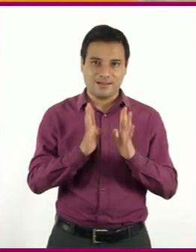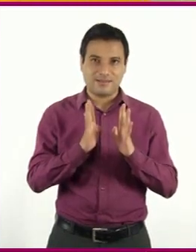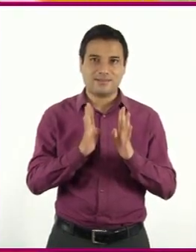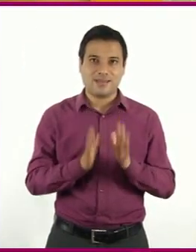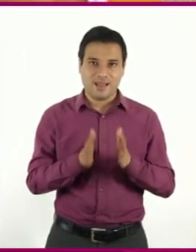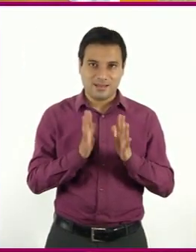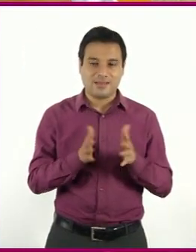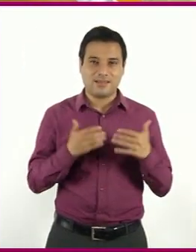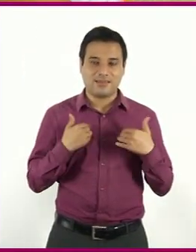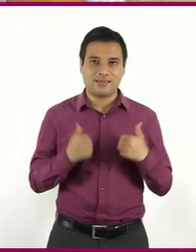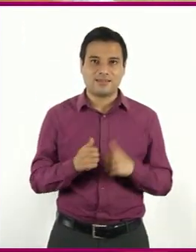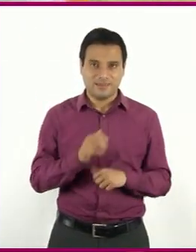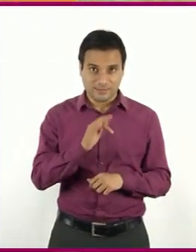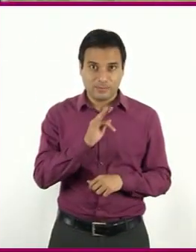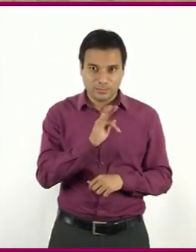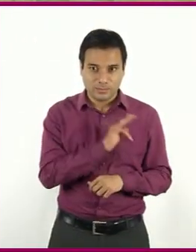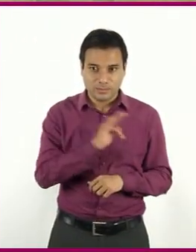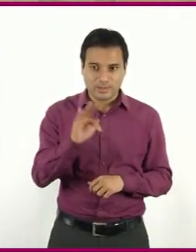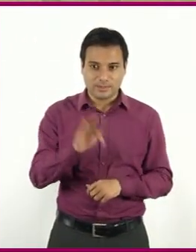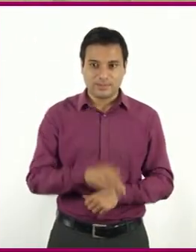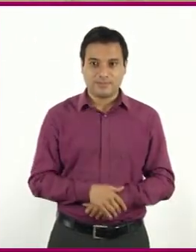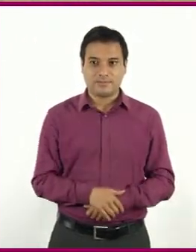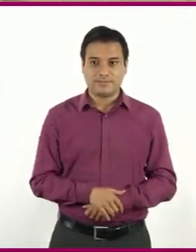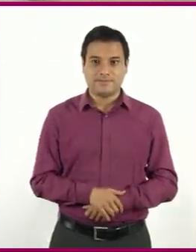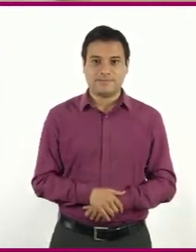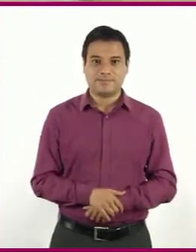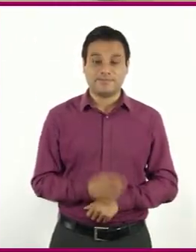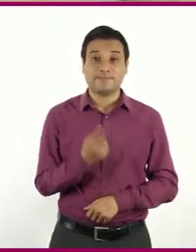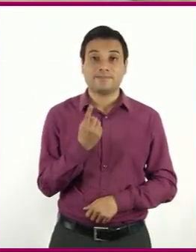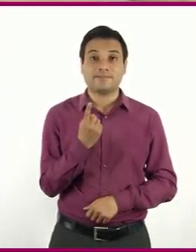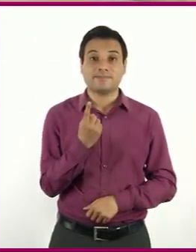Ah. Venga, Daniel, ¿no? Sí se puede. Una,